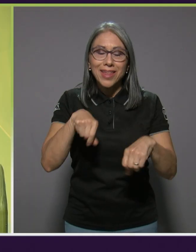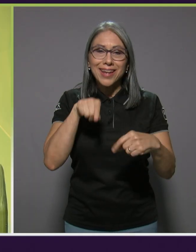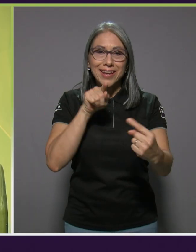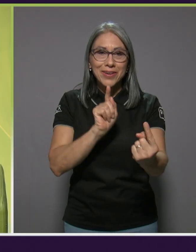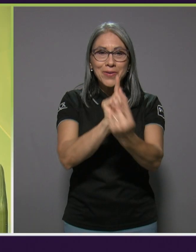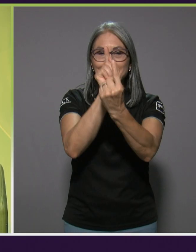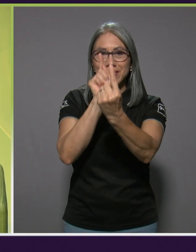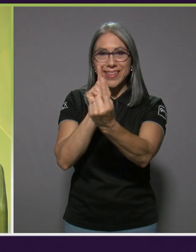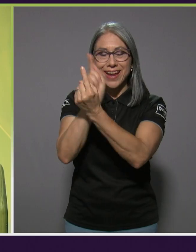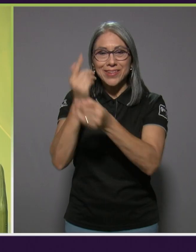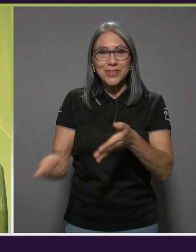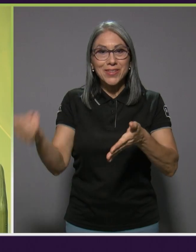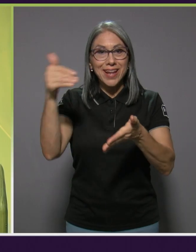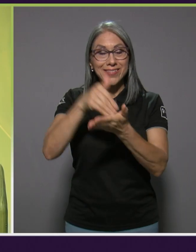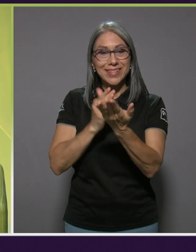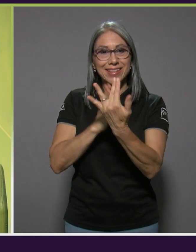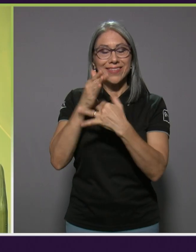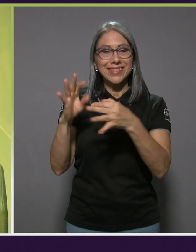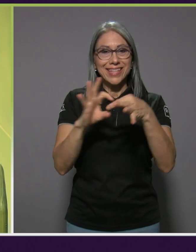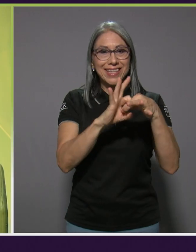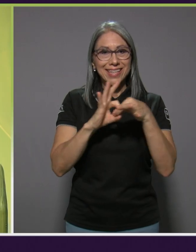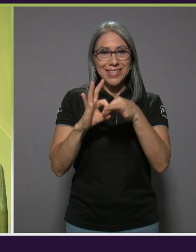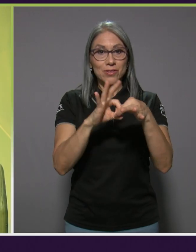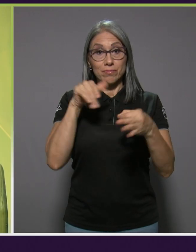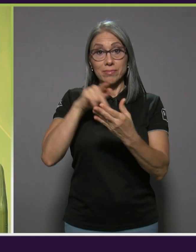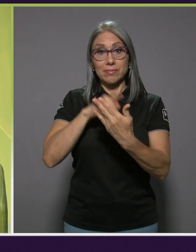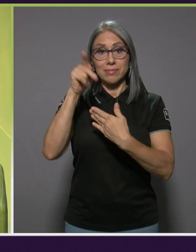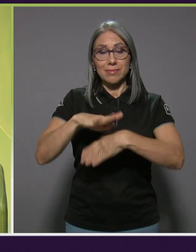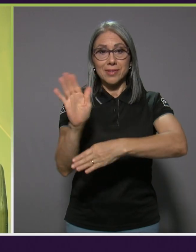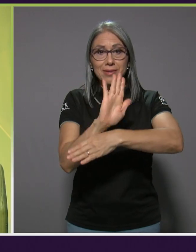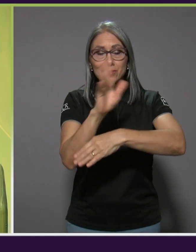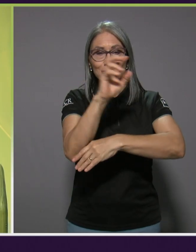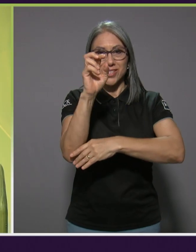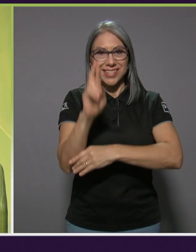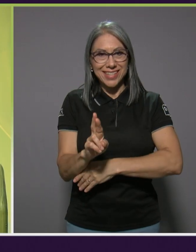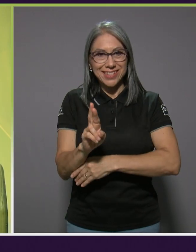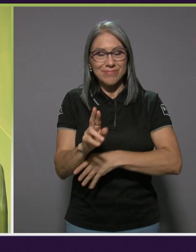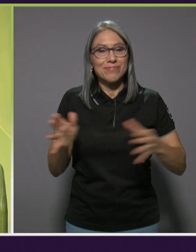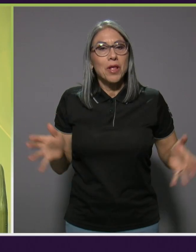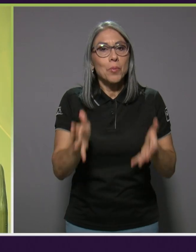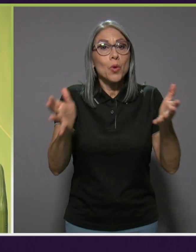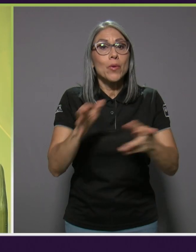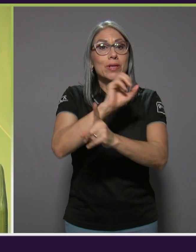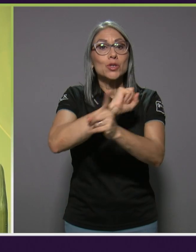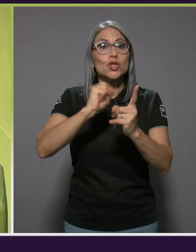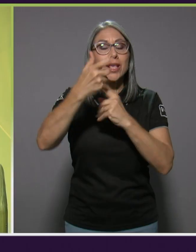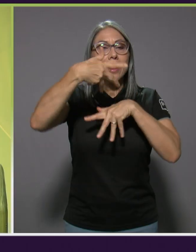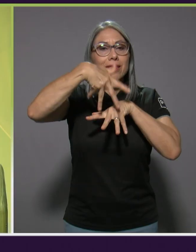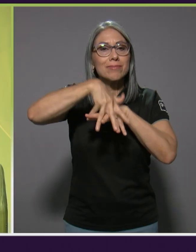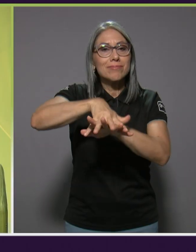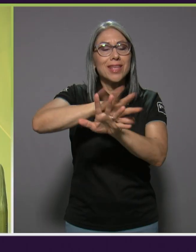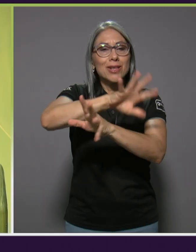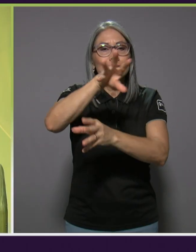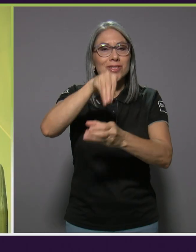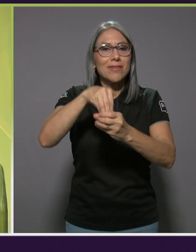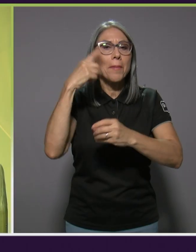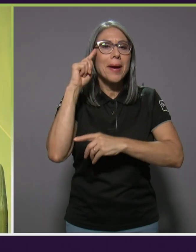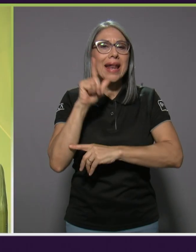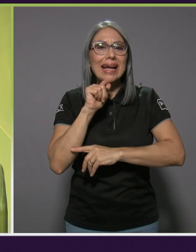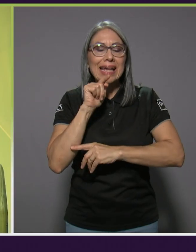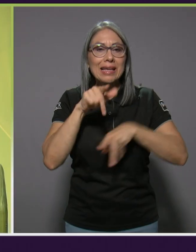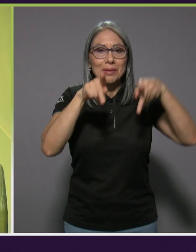Encontrarnos de nuevo a través de Nexos, el programa de la televisión costarricense que promueve una sociedad más inclusiva para las personas